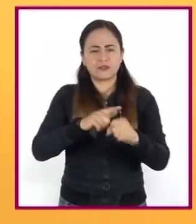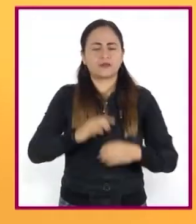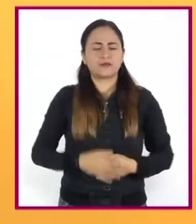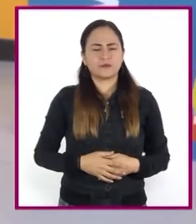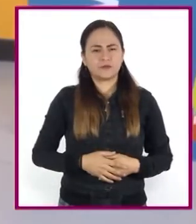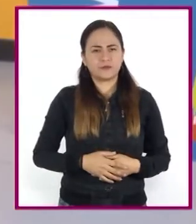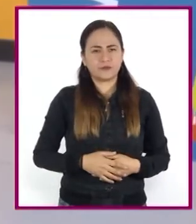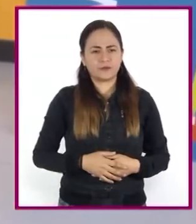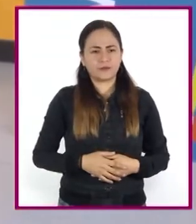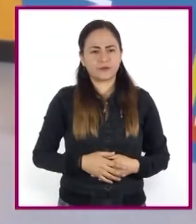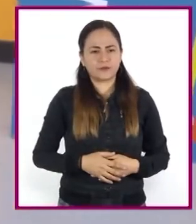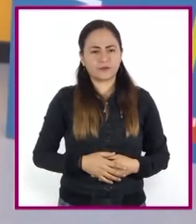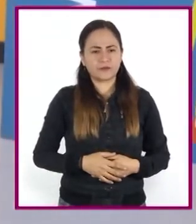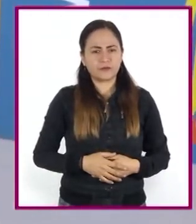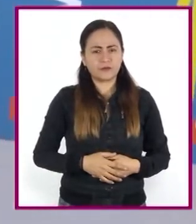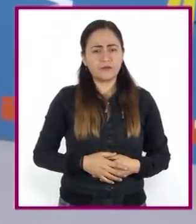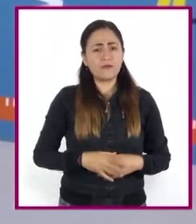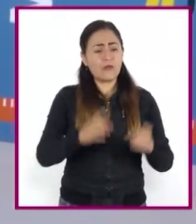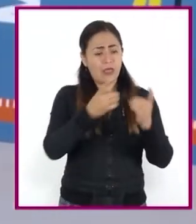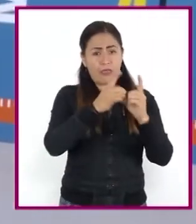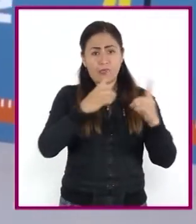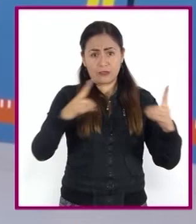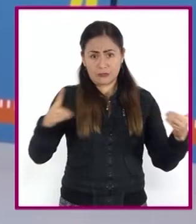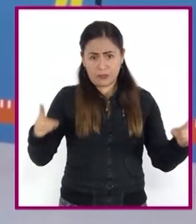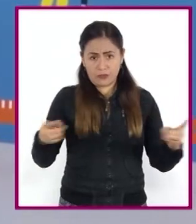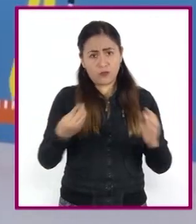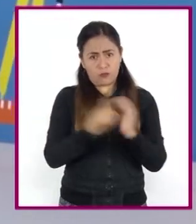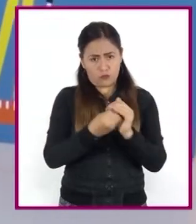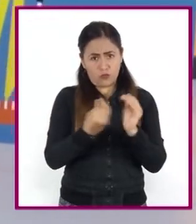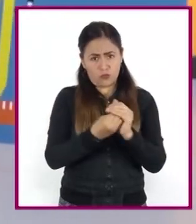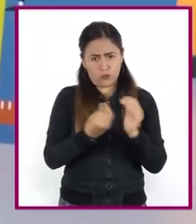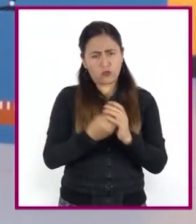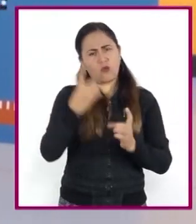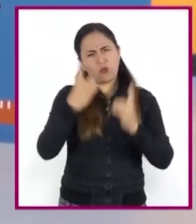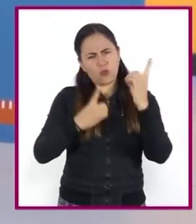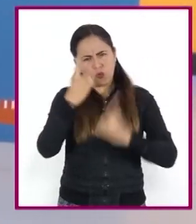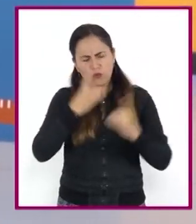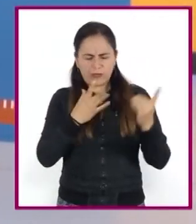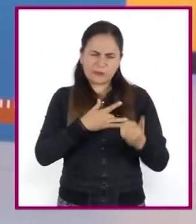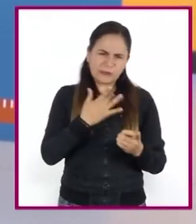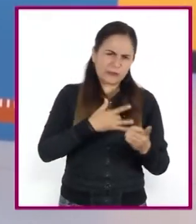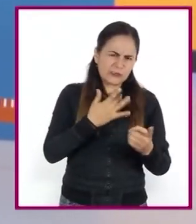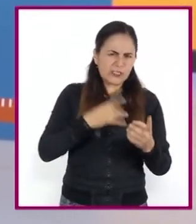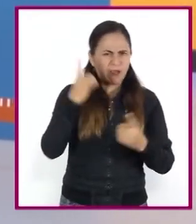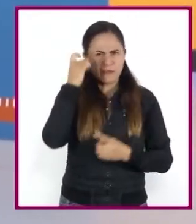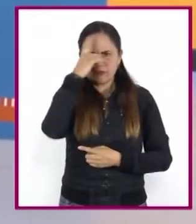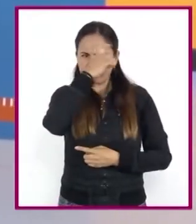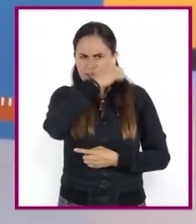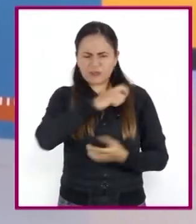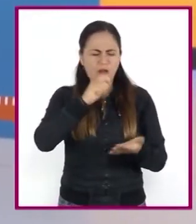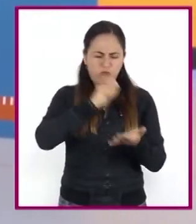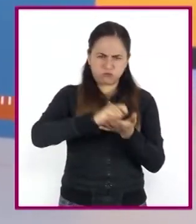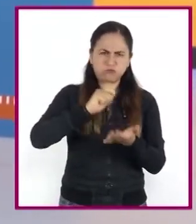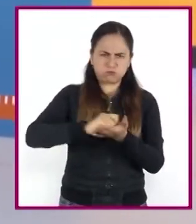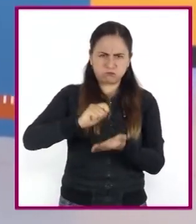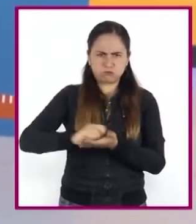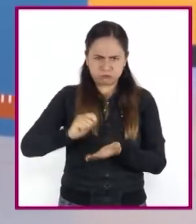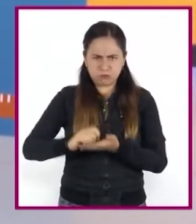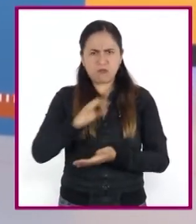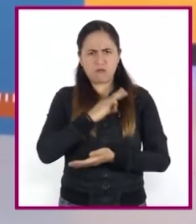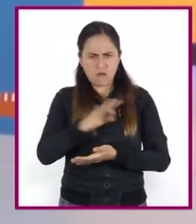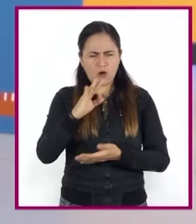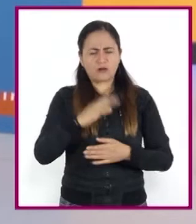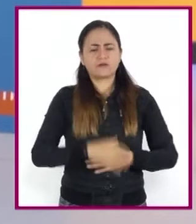regleta. Durante el desarrollo de la sesión, anoten sus dudas, inquietudes o las dificultades que surjan al resolver los planteamientos